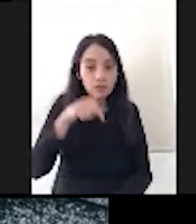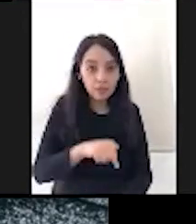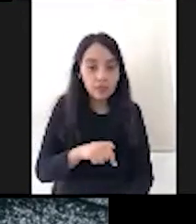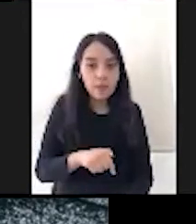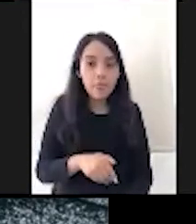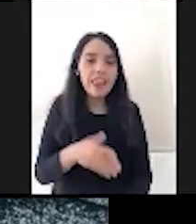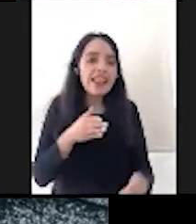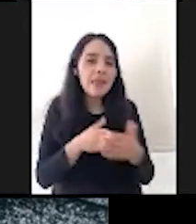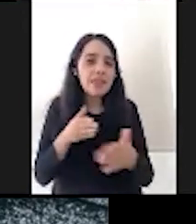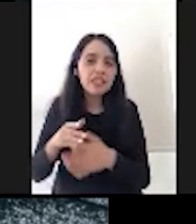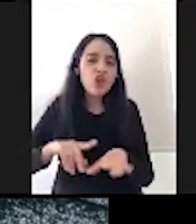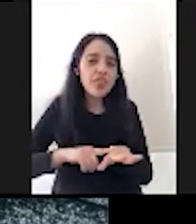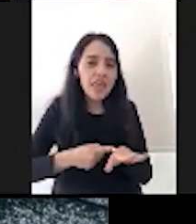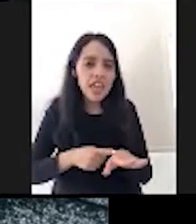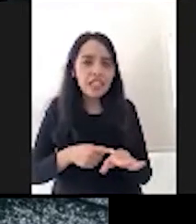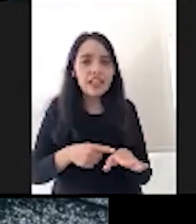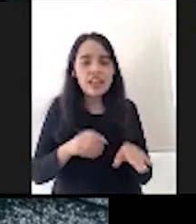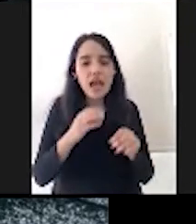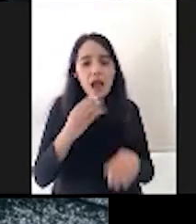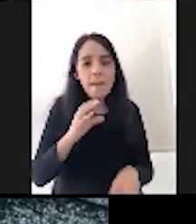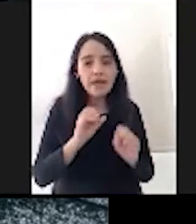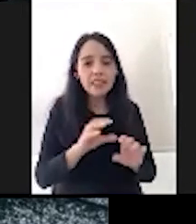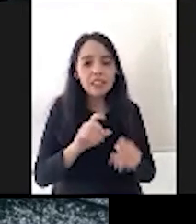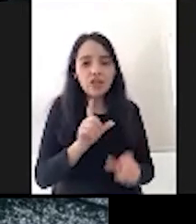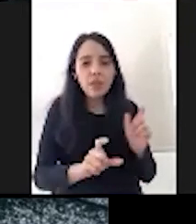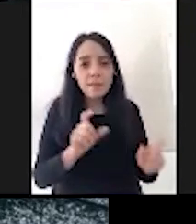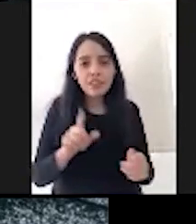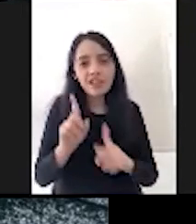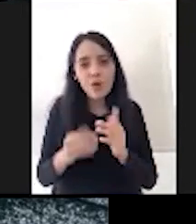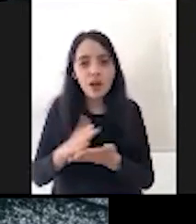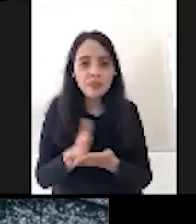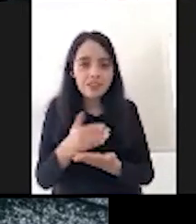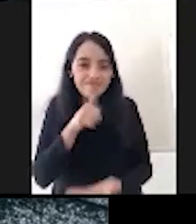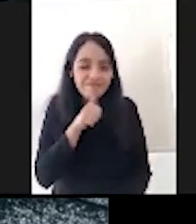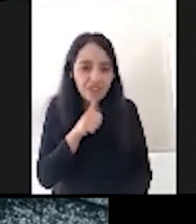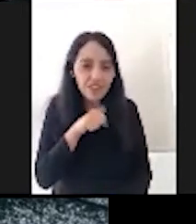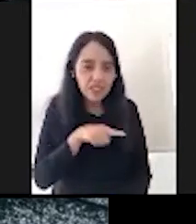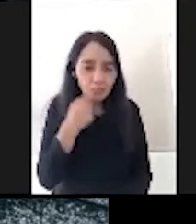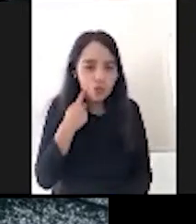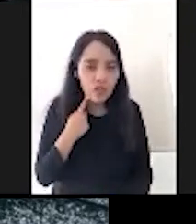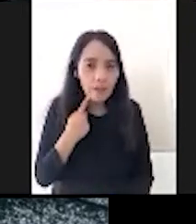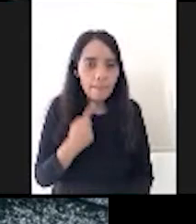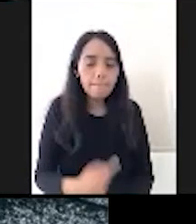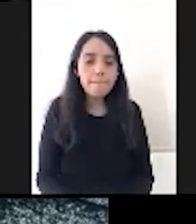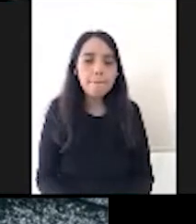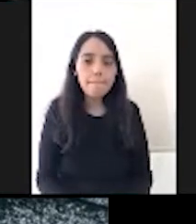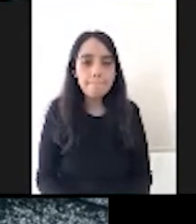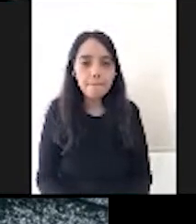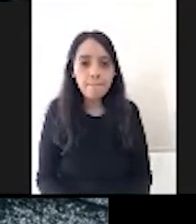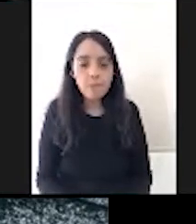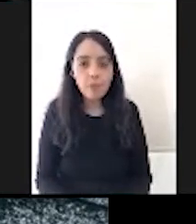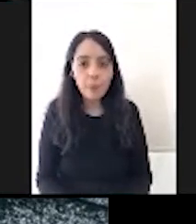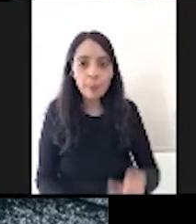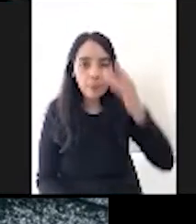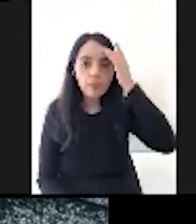técnicas hasta formación de gente, y otras estrategias que todavía no están suficientemente probadas. En estas son las cosas que nosotros